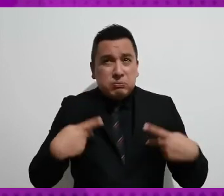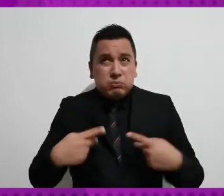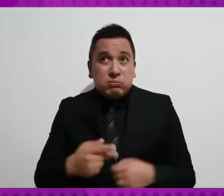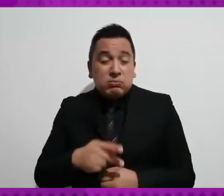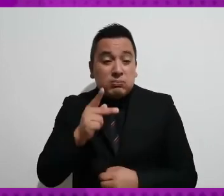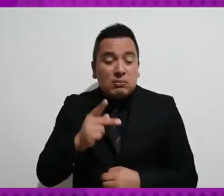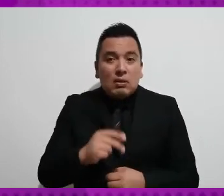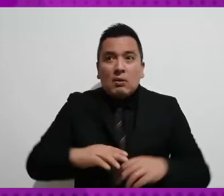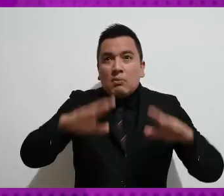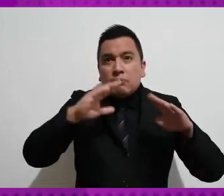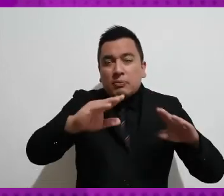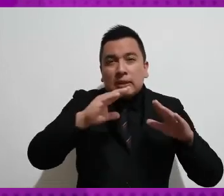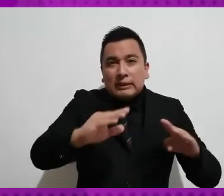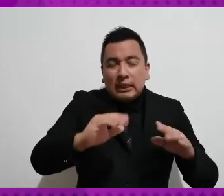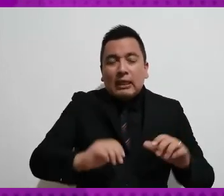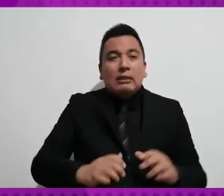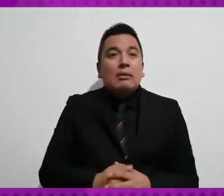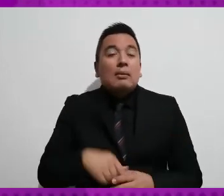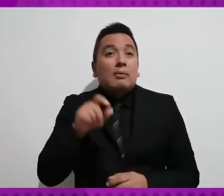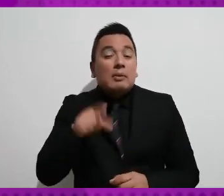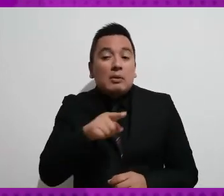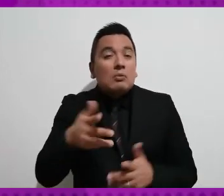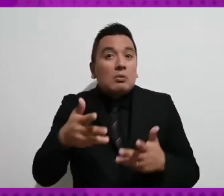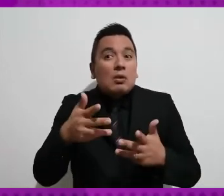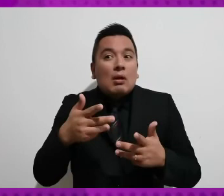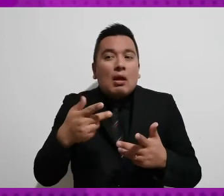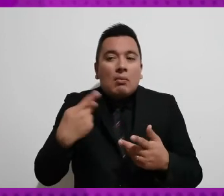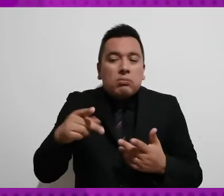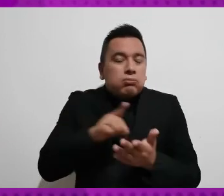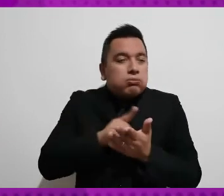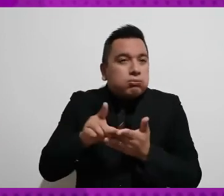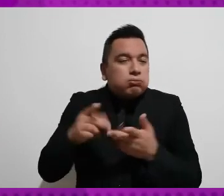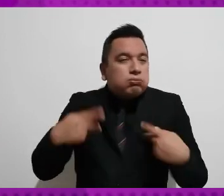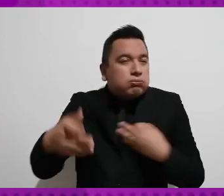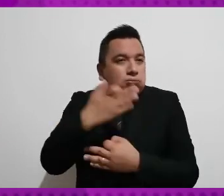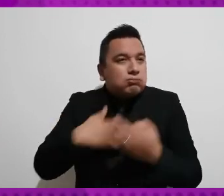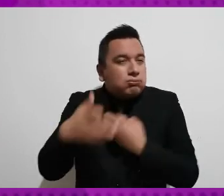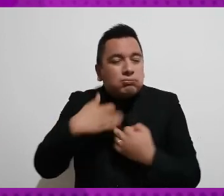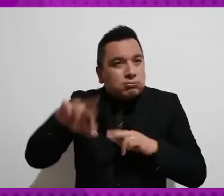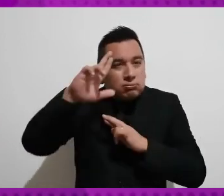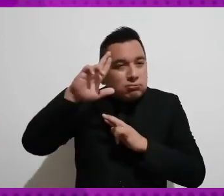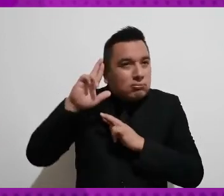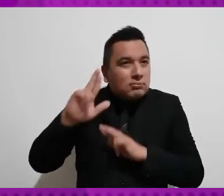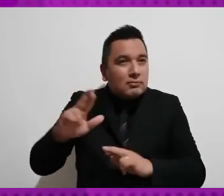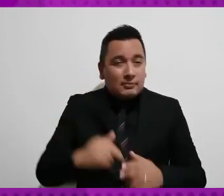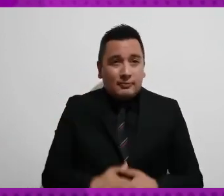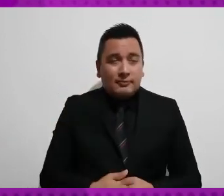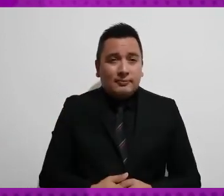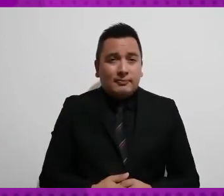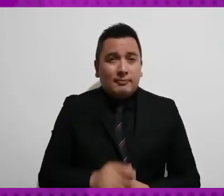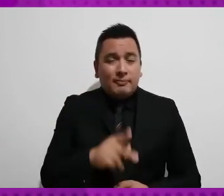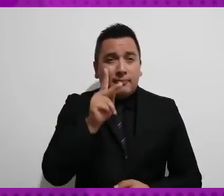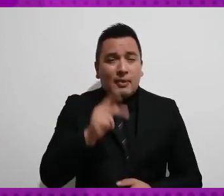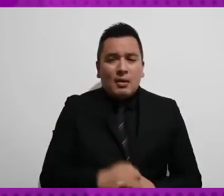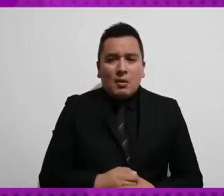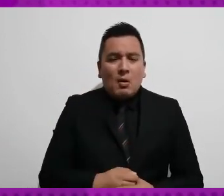construir una ciudadanía informada e incluyente, que respeta los derechos político-electorales de todas las personas, pero